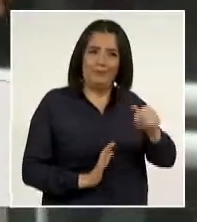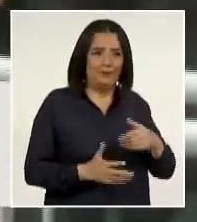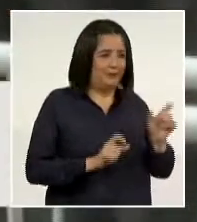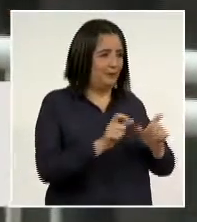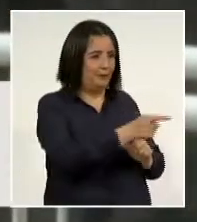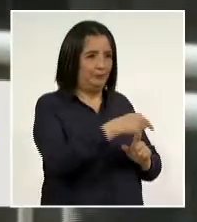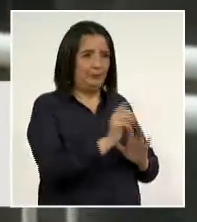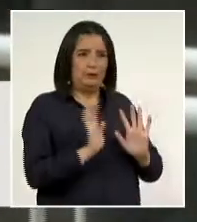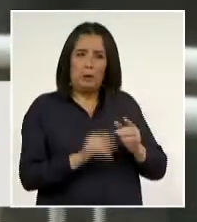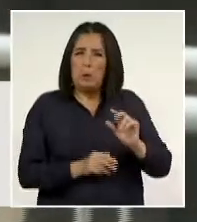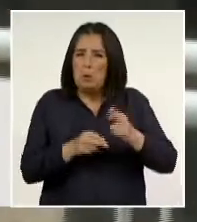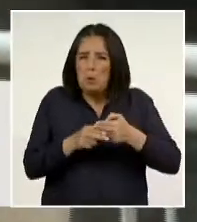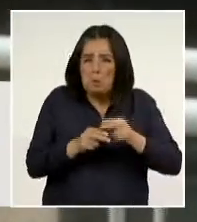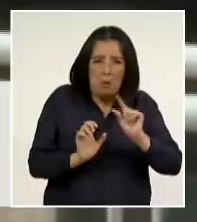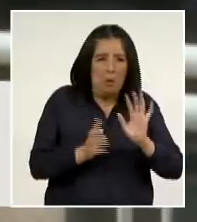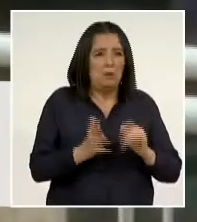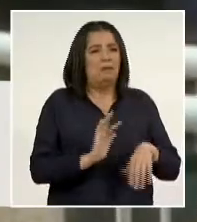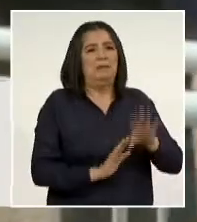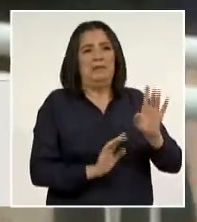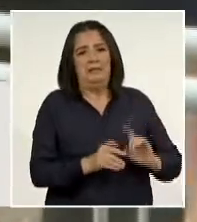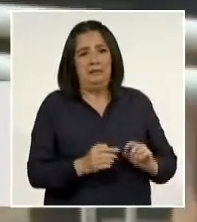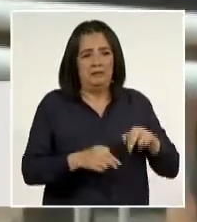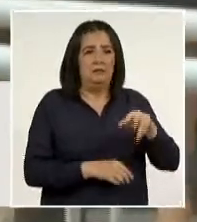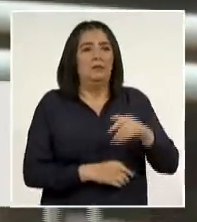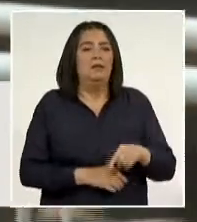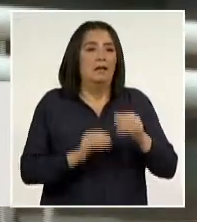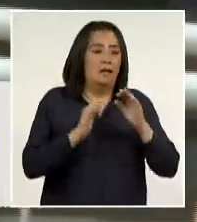unas pocas apariciones. No está